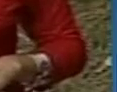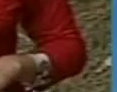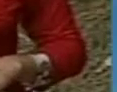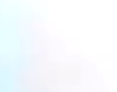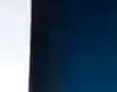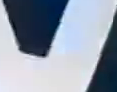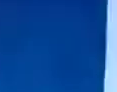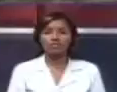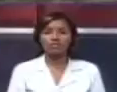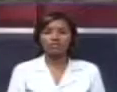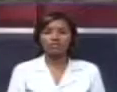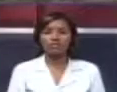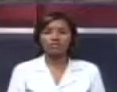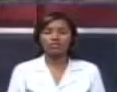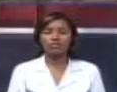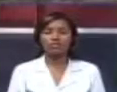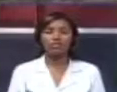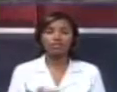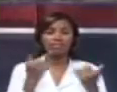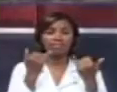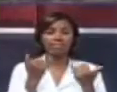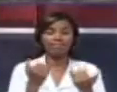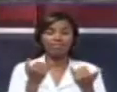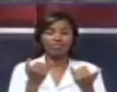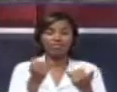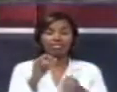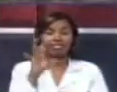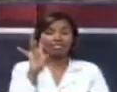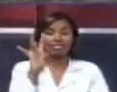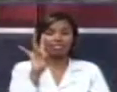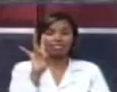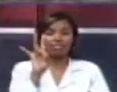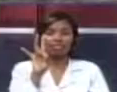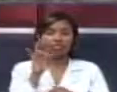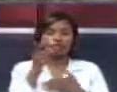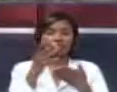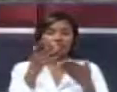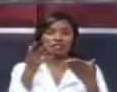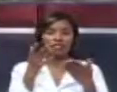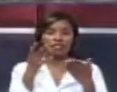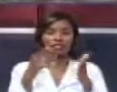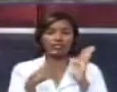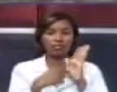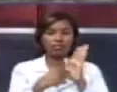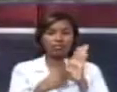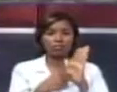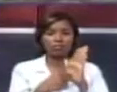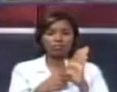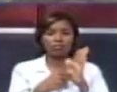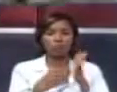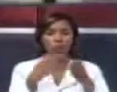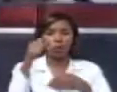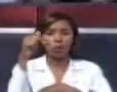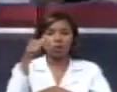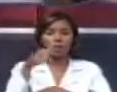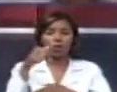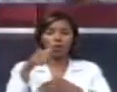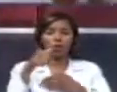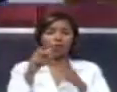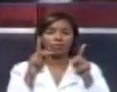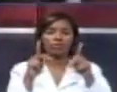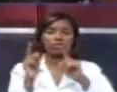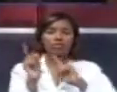Así es, María Elena Barrio, amigos televidentes, se trata de 7 denuncias que fueron presentadas conjuntamente el día de hoy, la mañana,